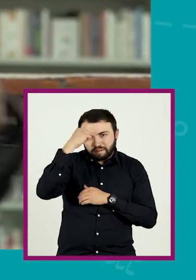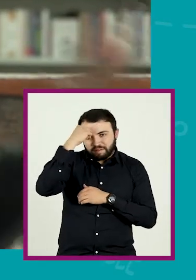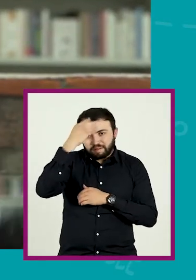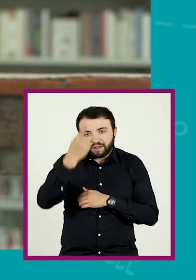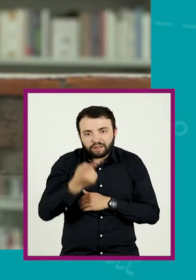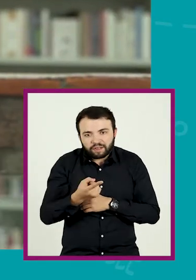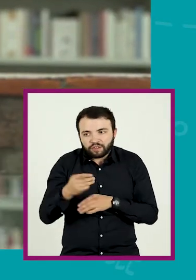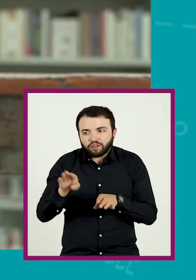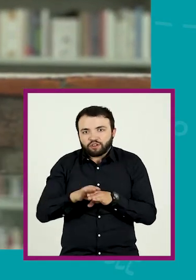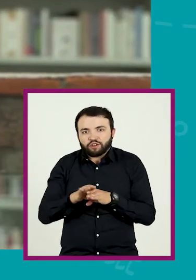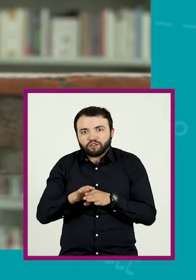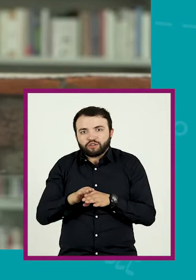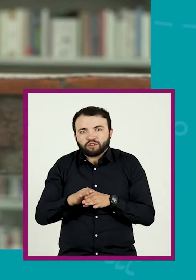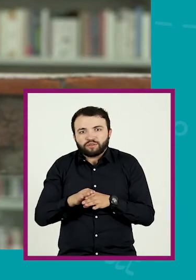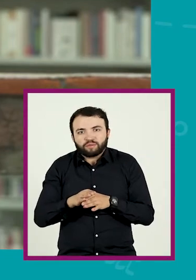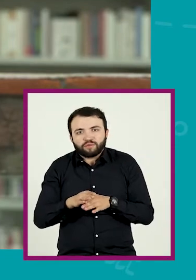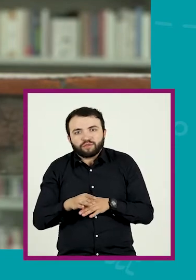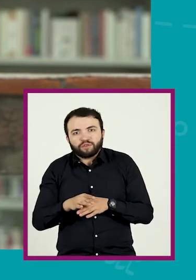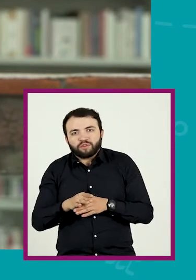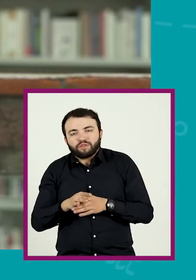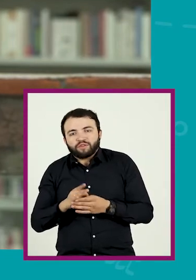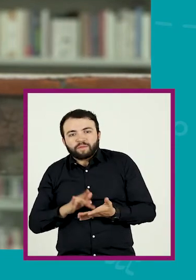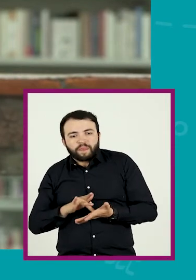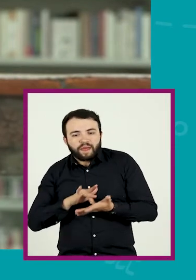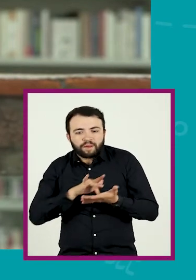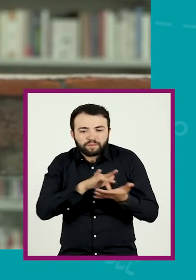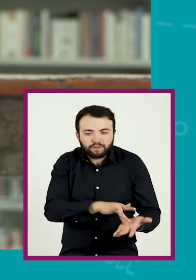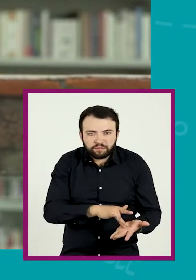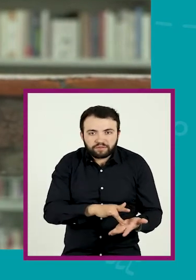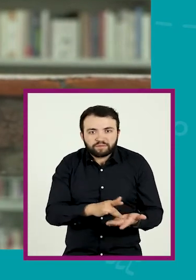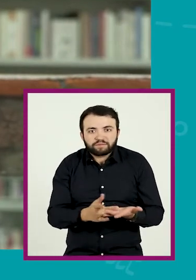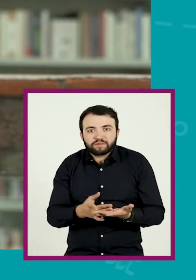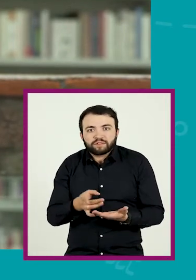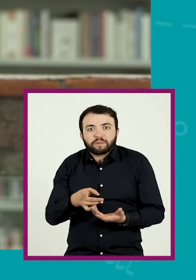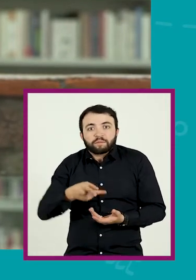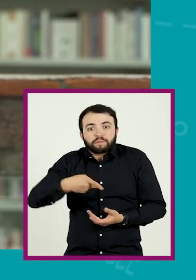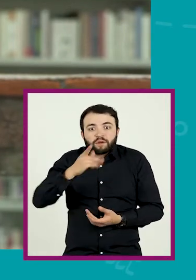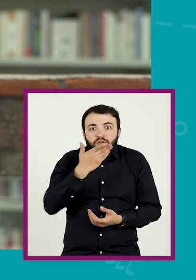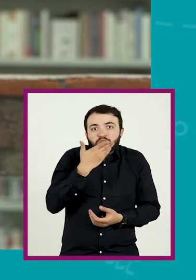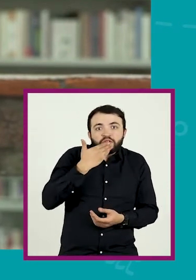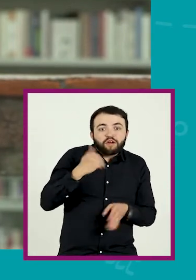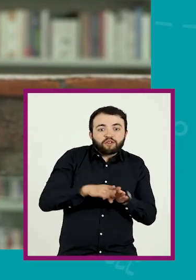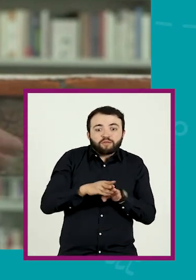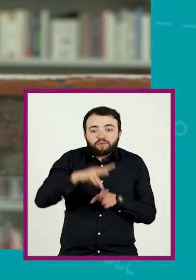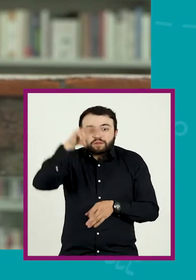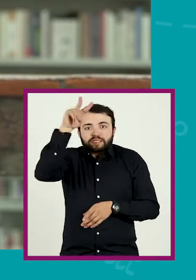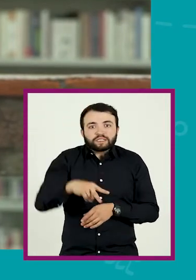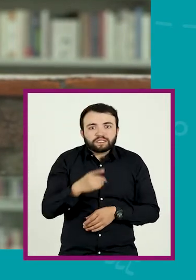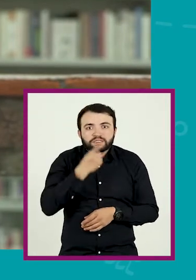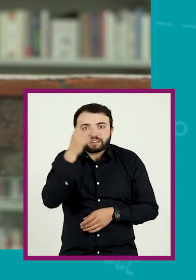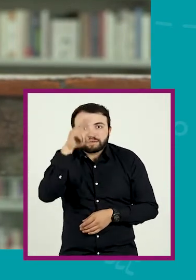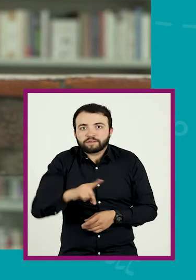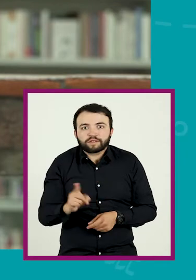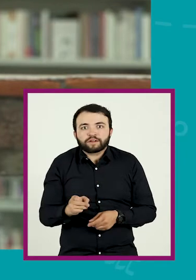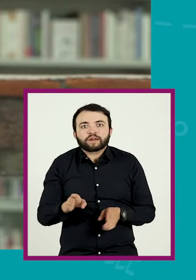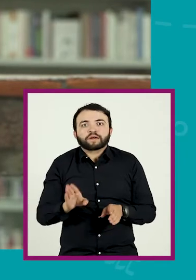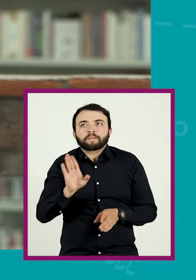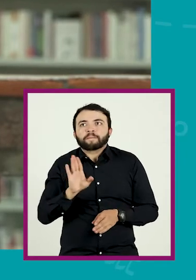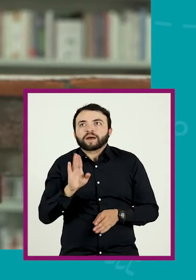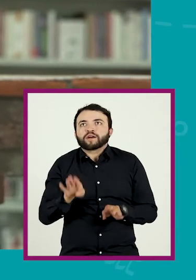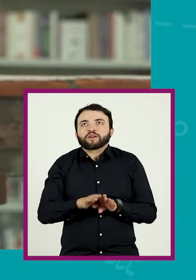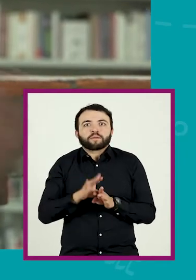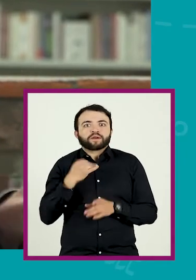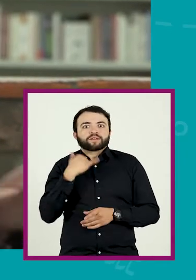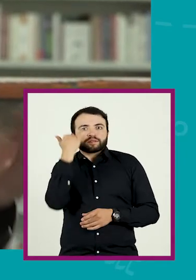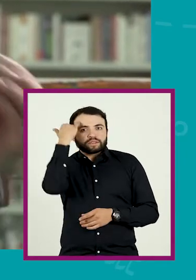elementos en la ciencia, que parecen apoyar elementos en la ciencia, pero de los cuales no tenemos ninguna verificación o corroboración, ¿no? Entonces el asunto es